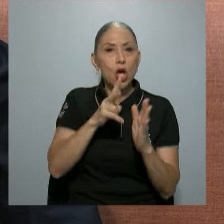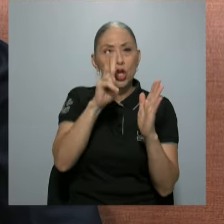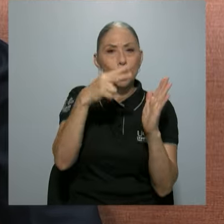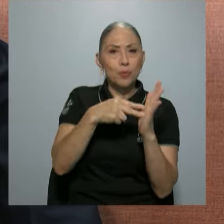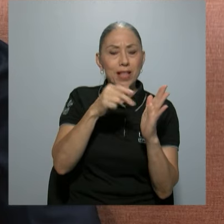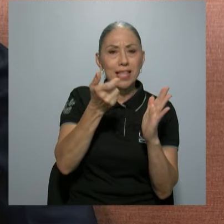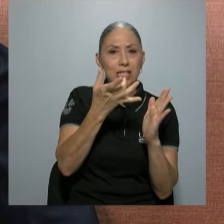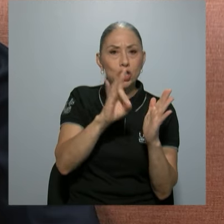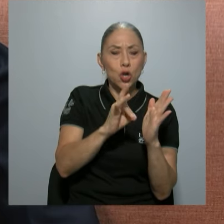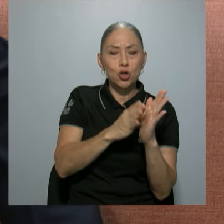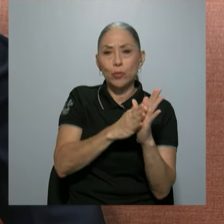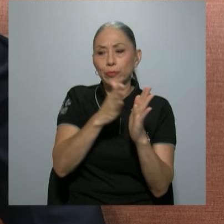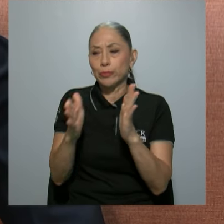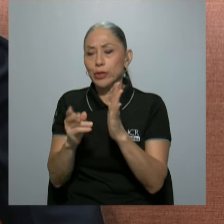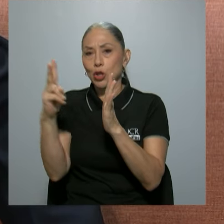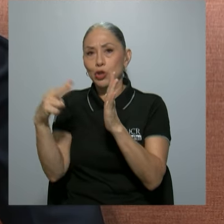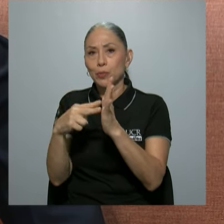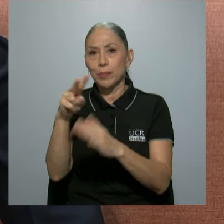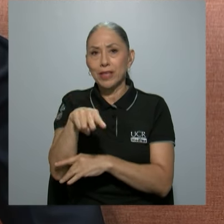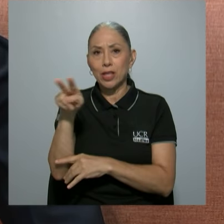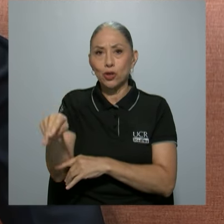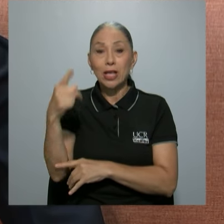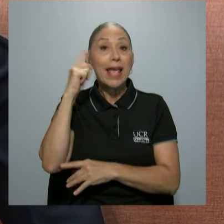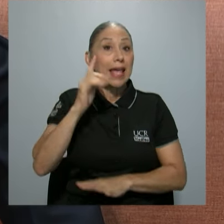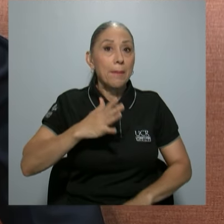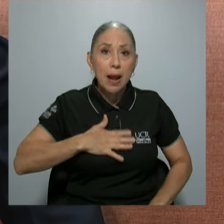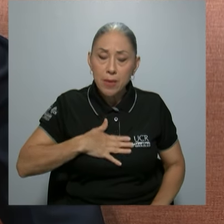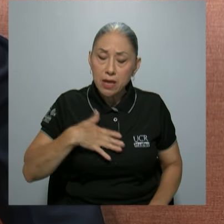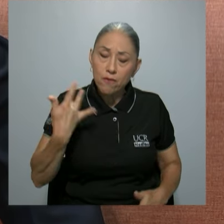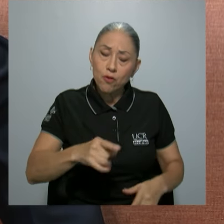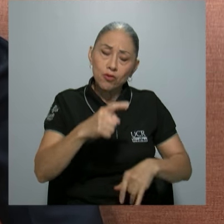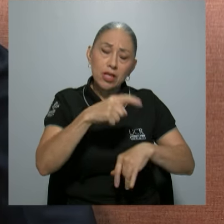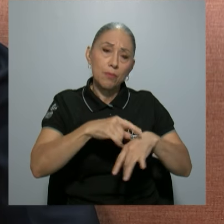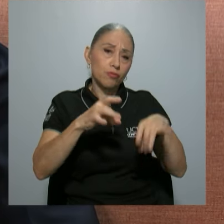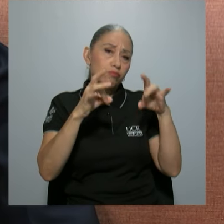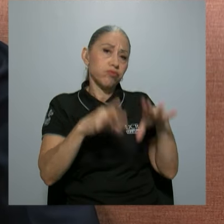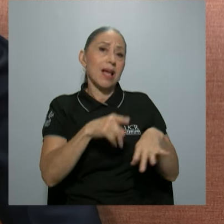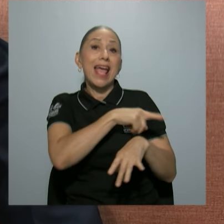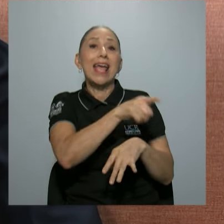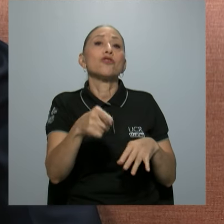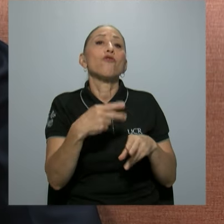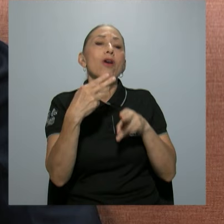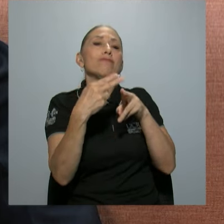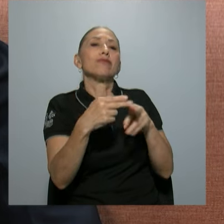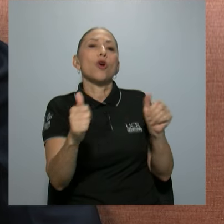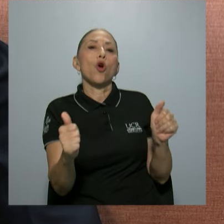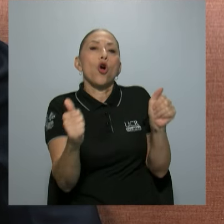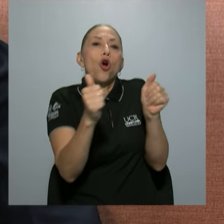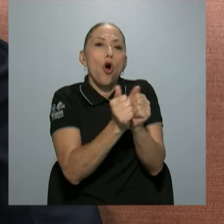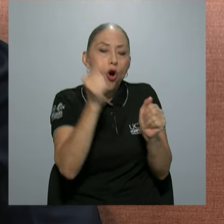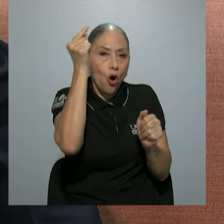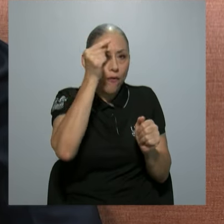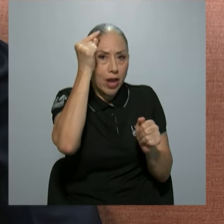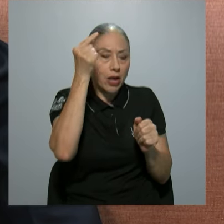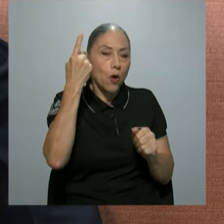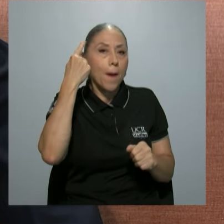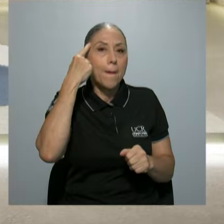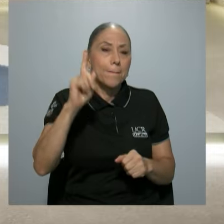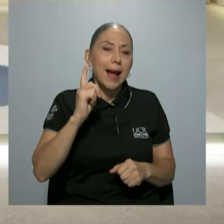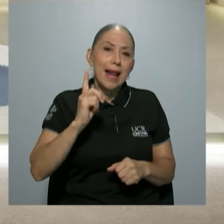2018-2022, que para mí fue, Laura, nefasta. Ese fue un cogobierno para imponer una serie